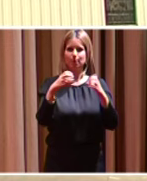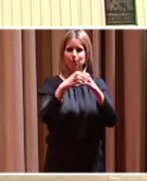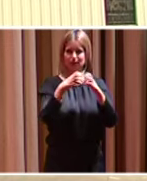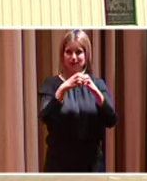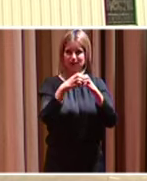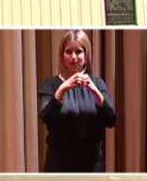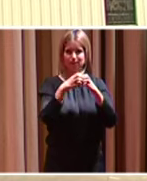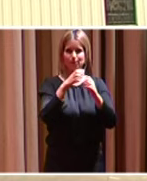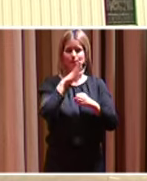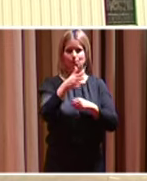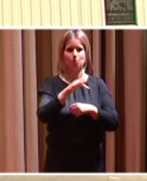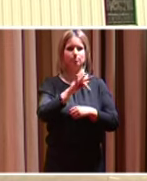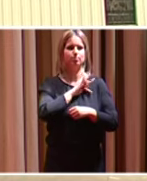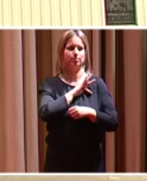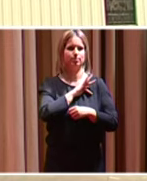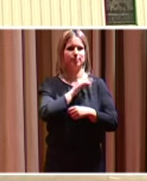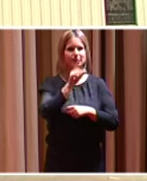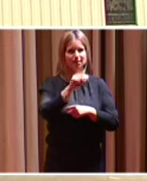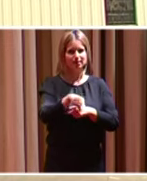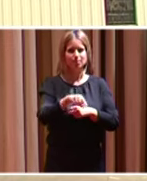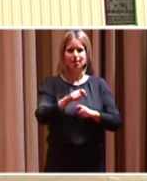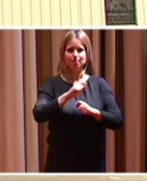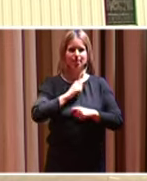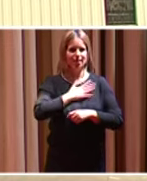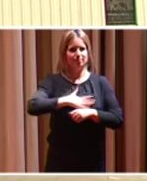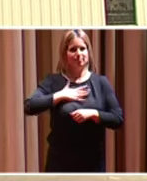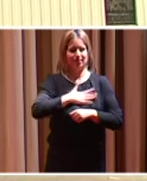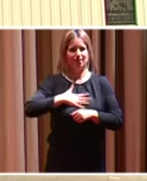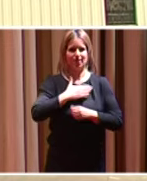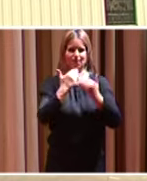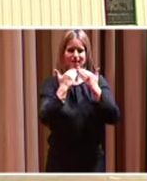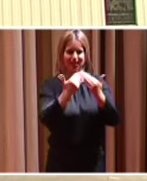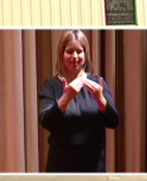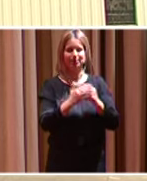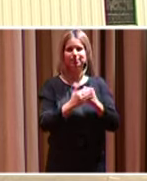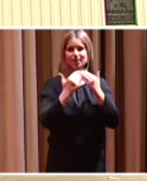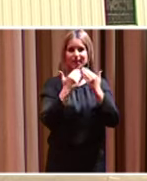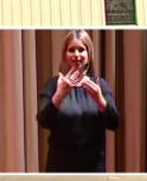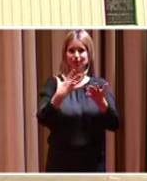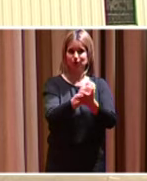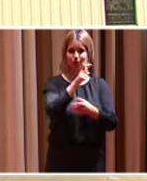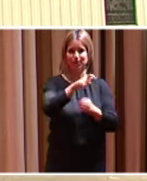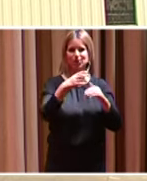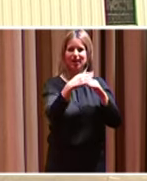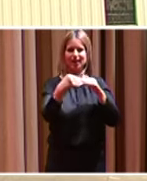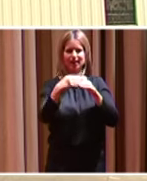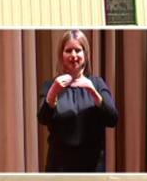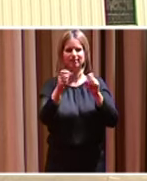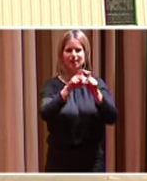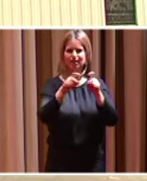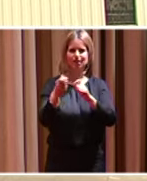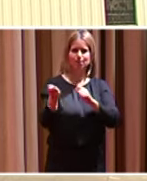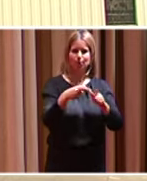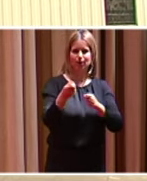de la Ciudad de Granada por este galardón que nos llena de satisfacción y de gratitud. Muchas gracias también a todos nuestros clientes,